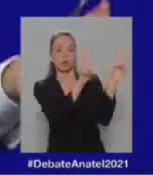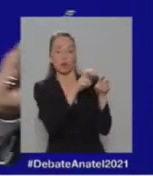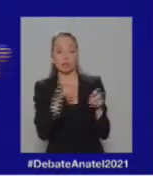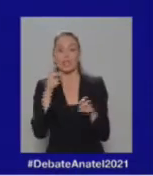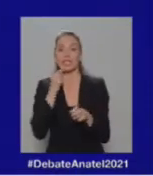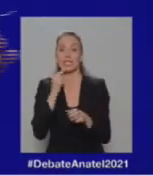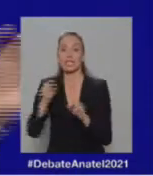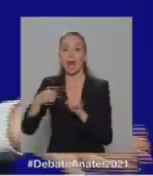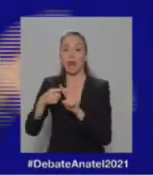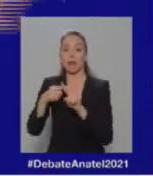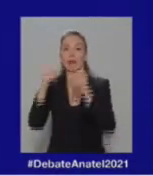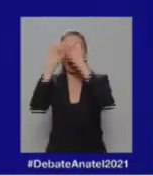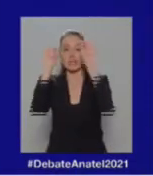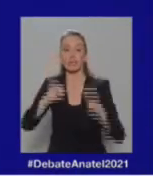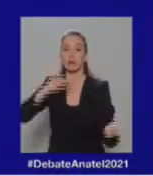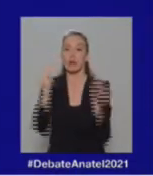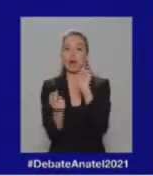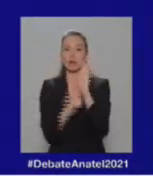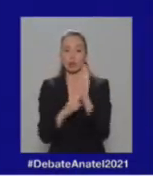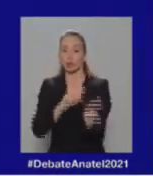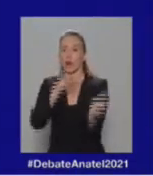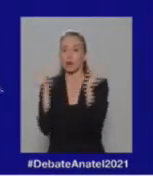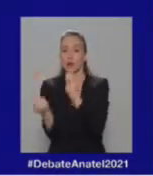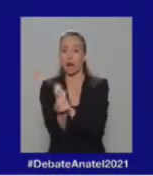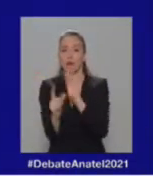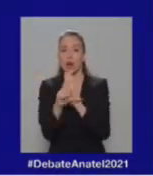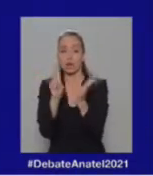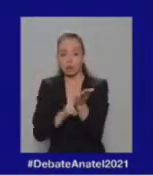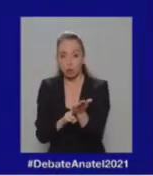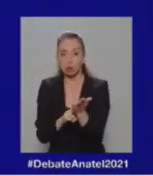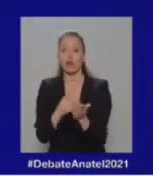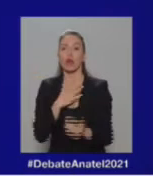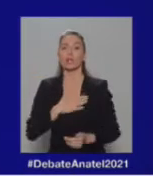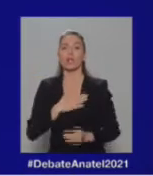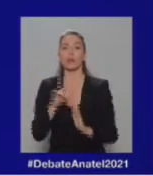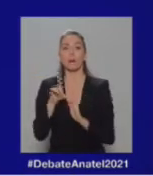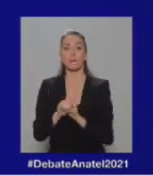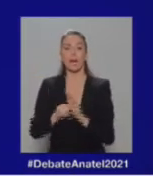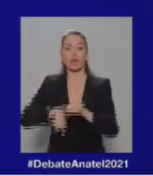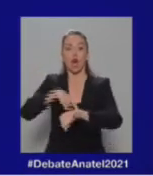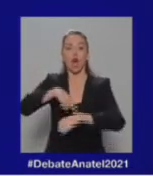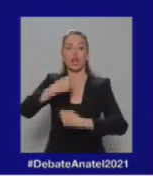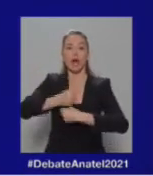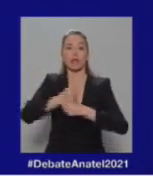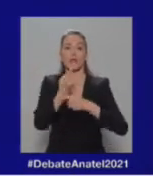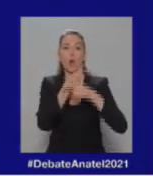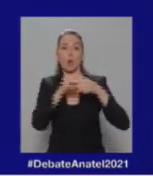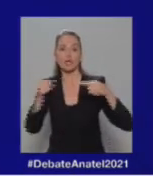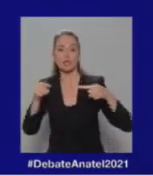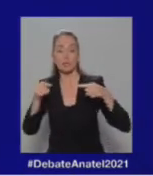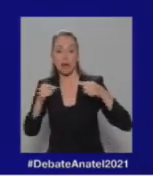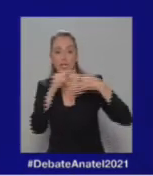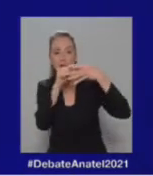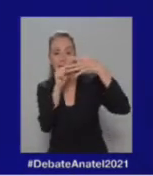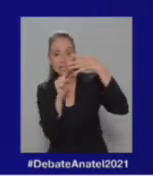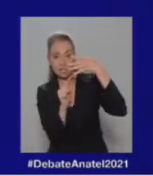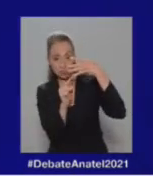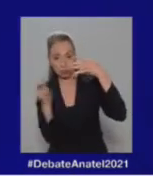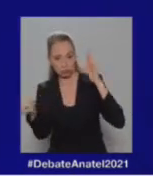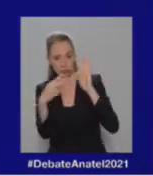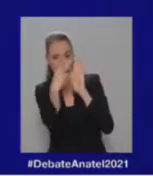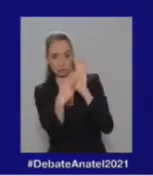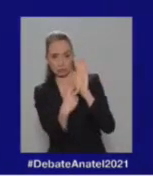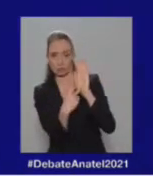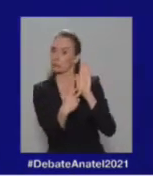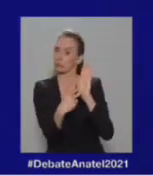pero lo que no podemos hacer es seguir igual. También dijo acerca de la denuncia por acoso sexual: Estoy totalmente